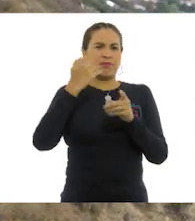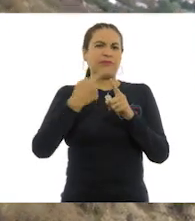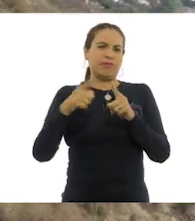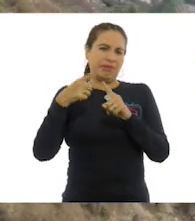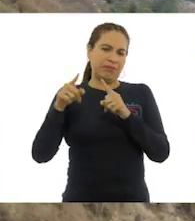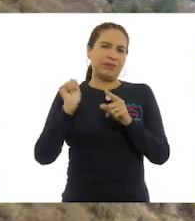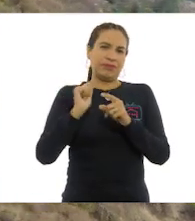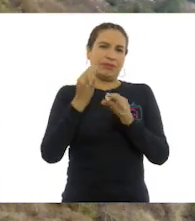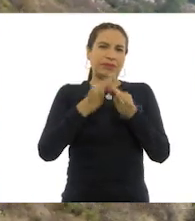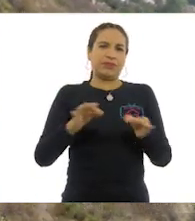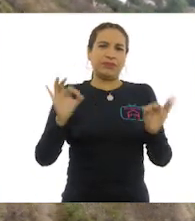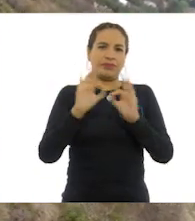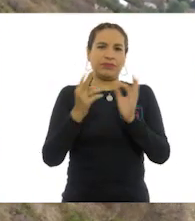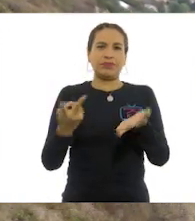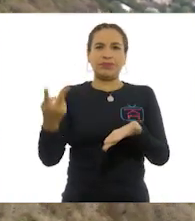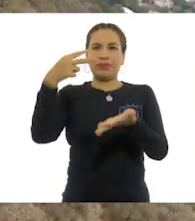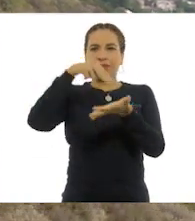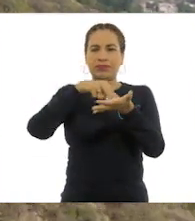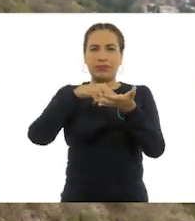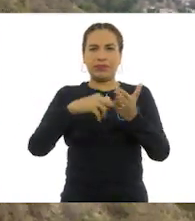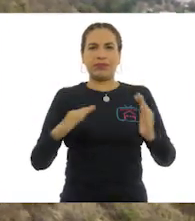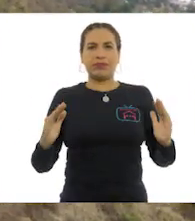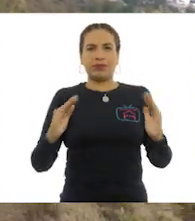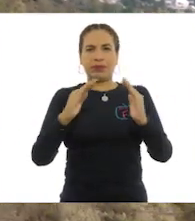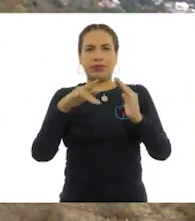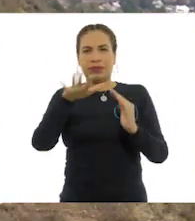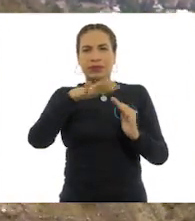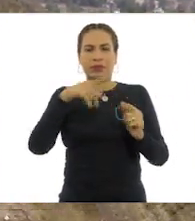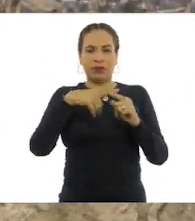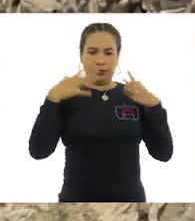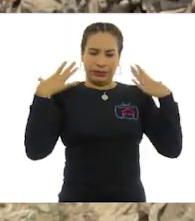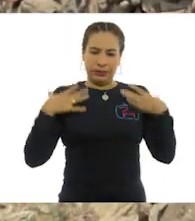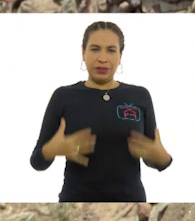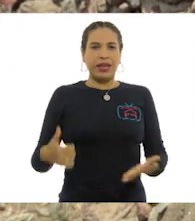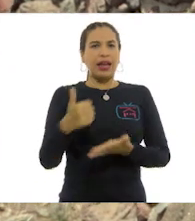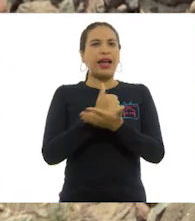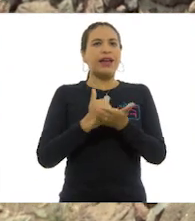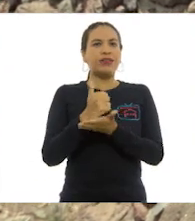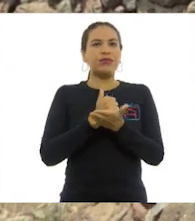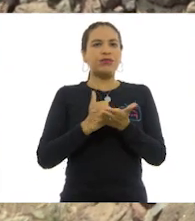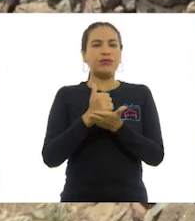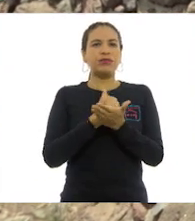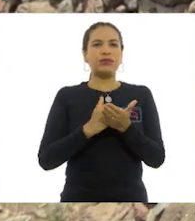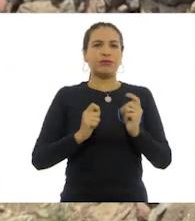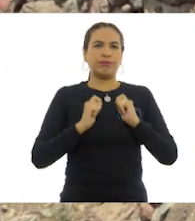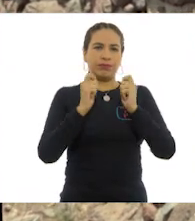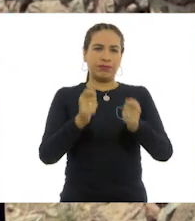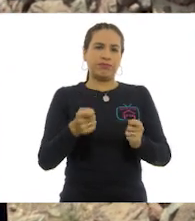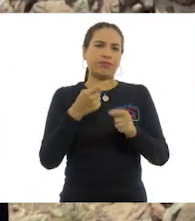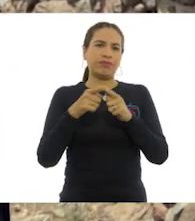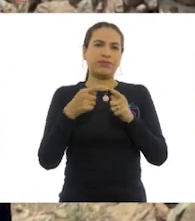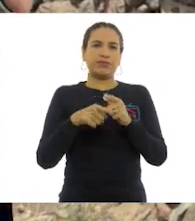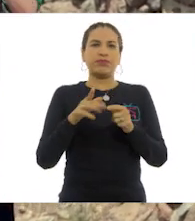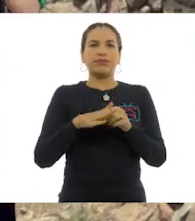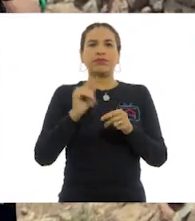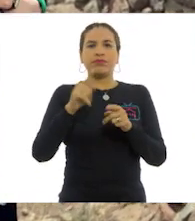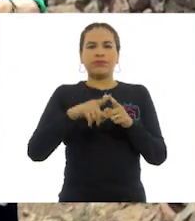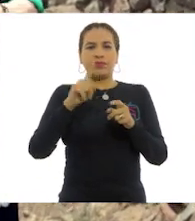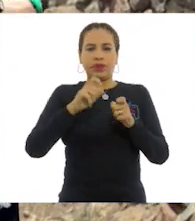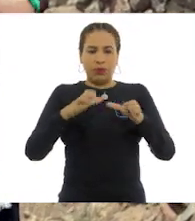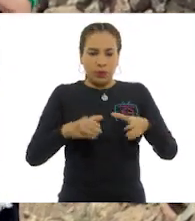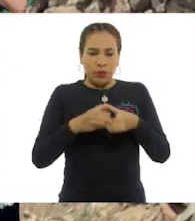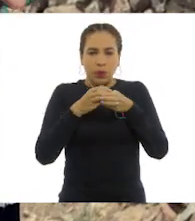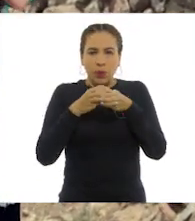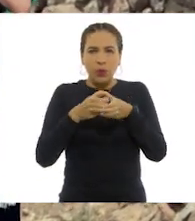se paró desnudo a lo alto del templo, nada más con su pintura azul. Le dieron un incenciario con el que se sahumó